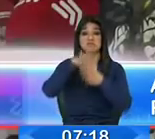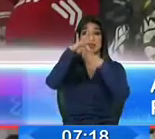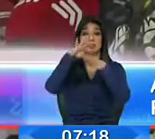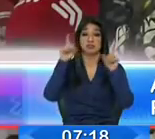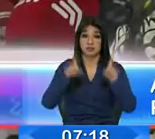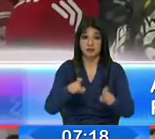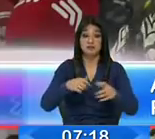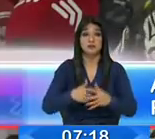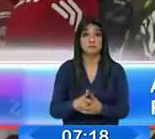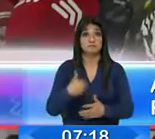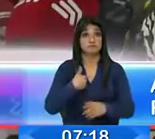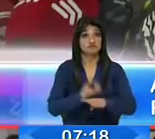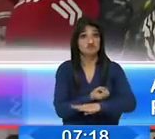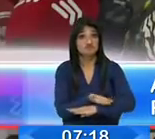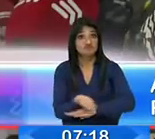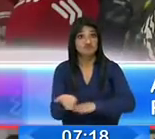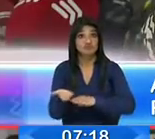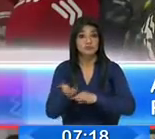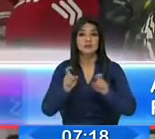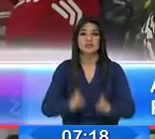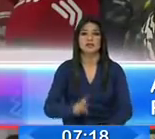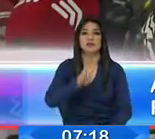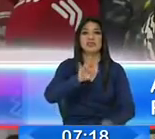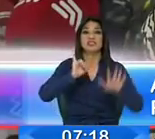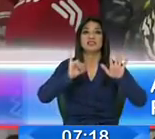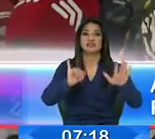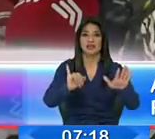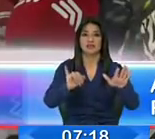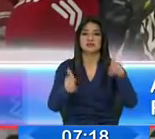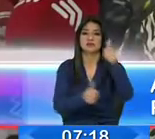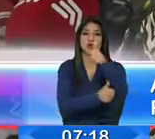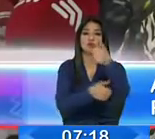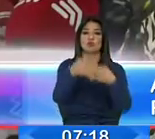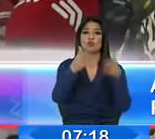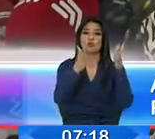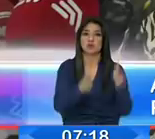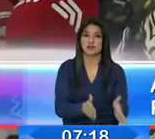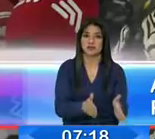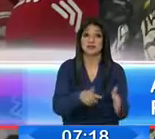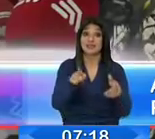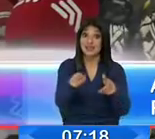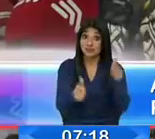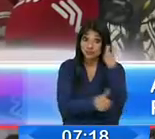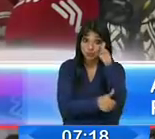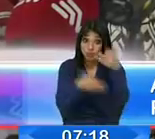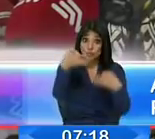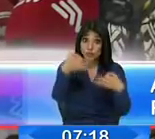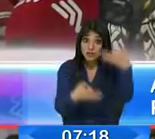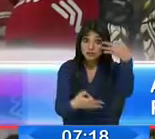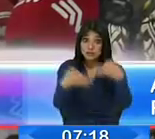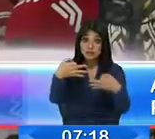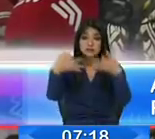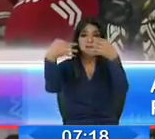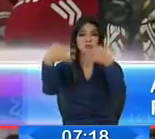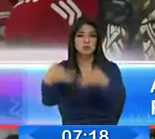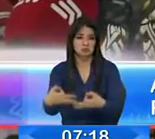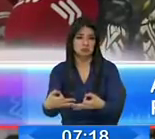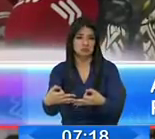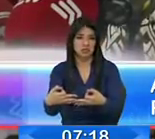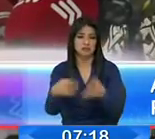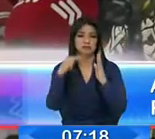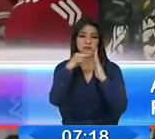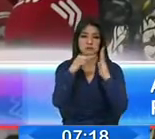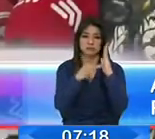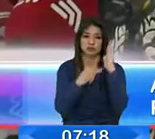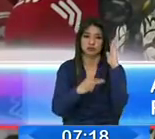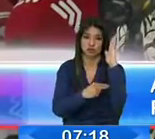he sugerido que al menos deben ser 26 conjueces, porque de esos conjueces, cumpliendo el mandato de las normas a